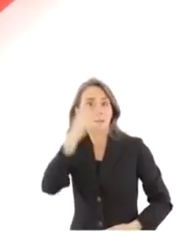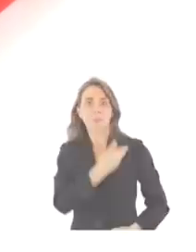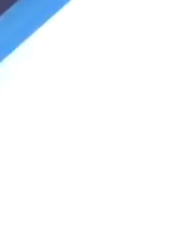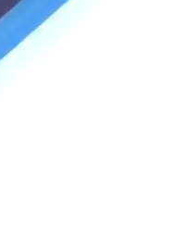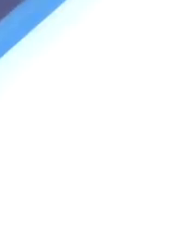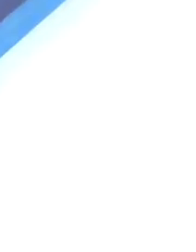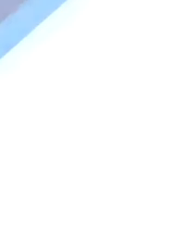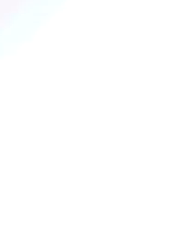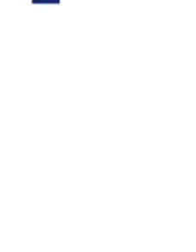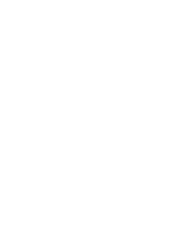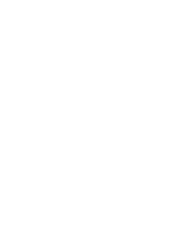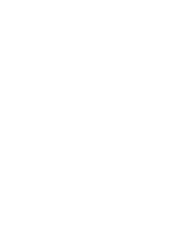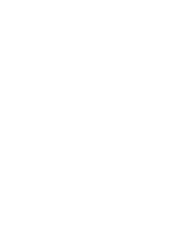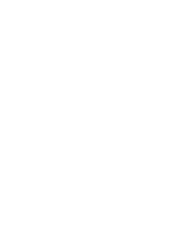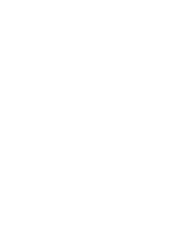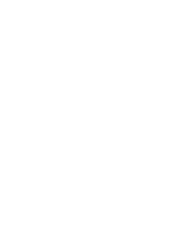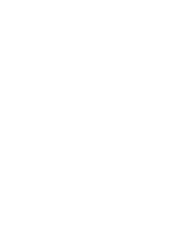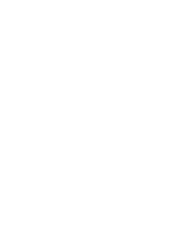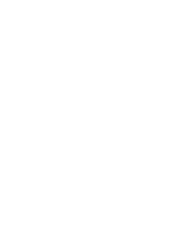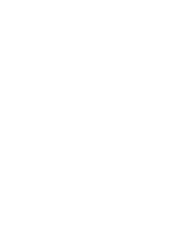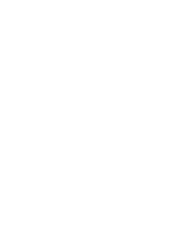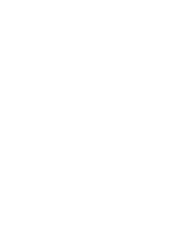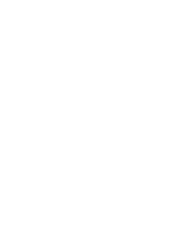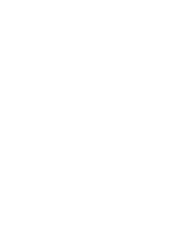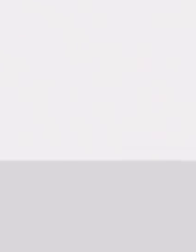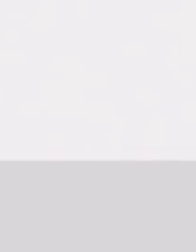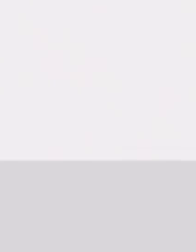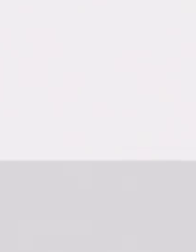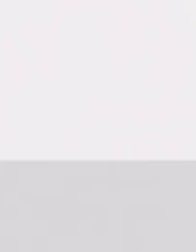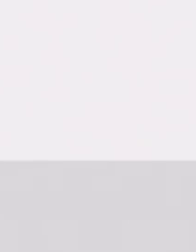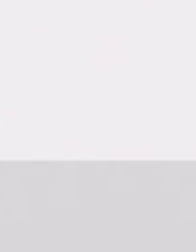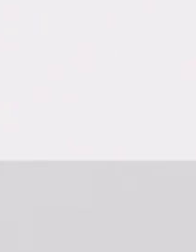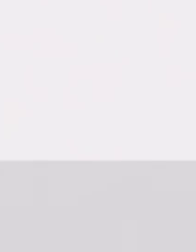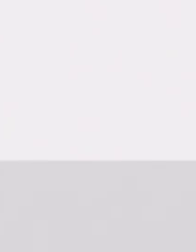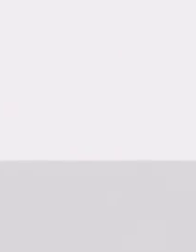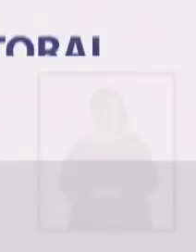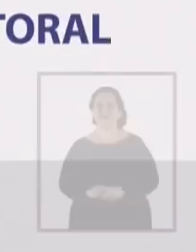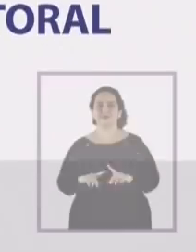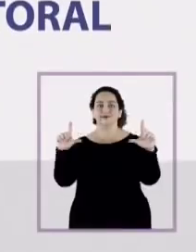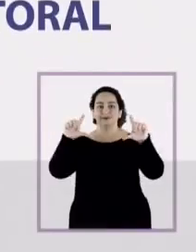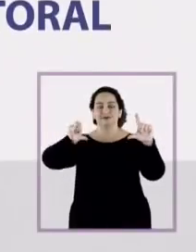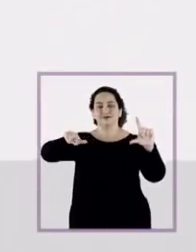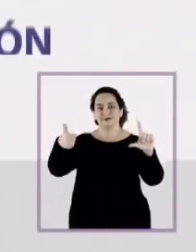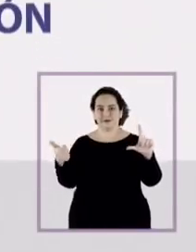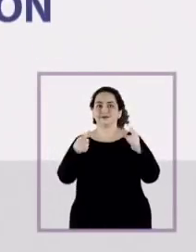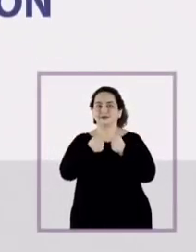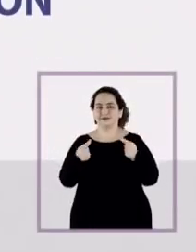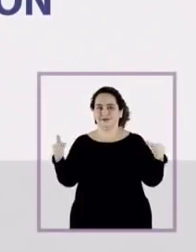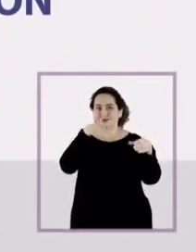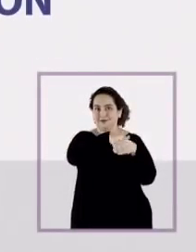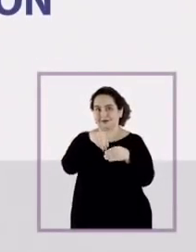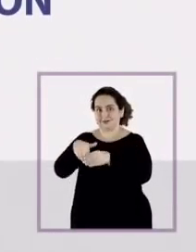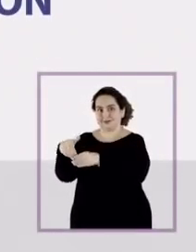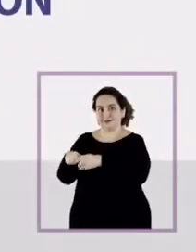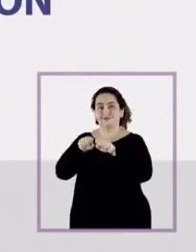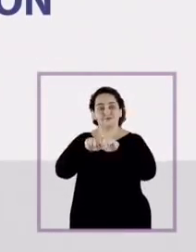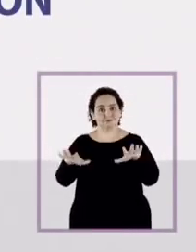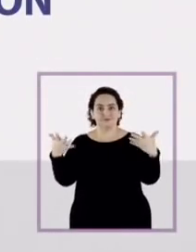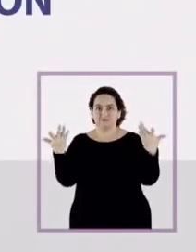Y los canales de televisión